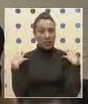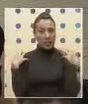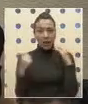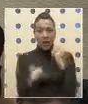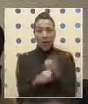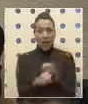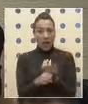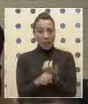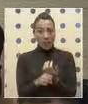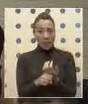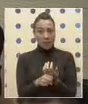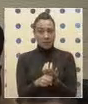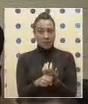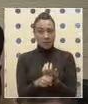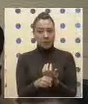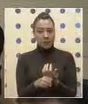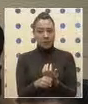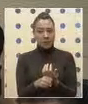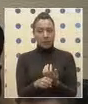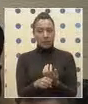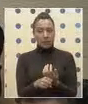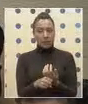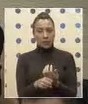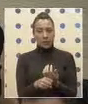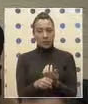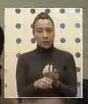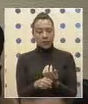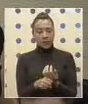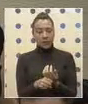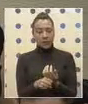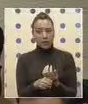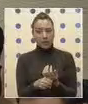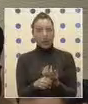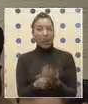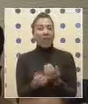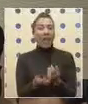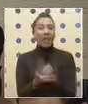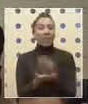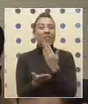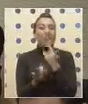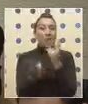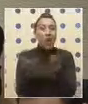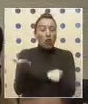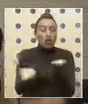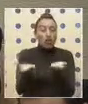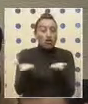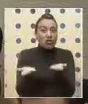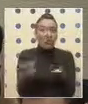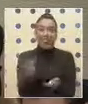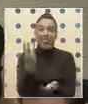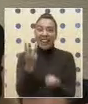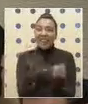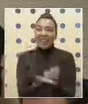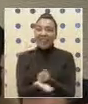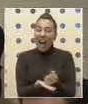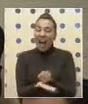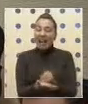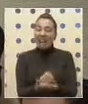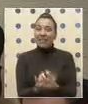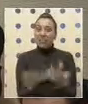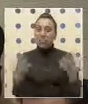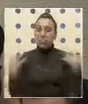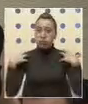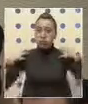habido, sobre todo en cuanto a la bioequivalencia de tres farmacias que dominan el